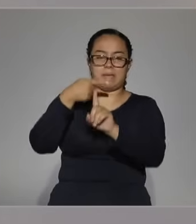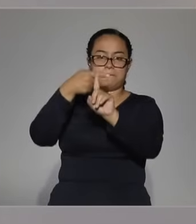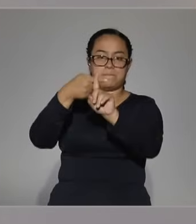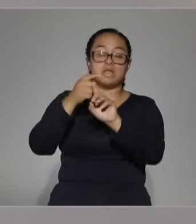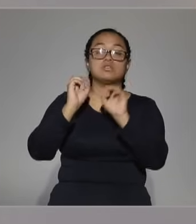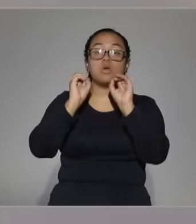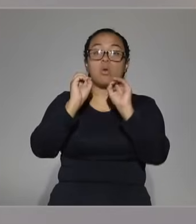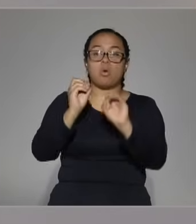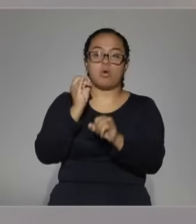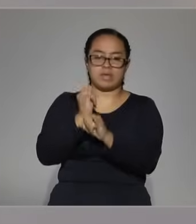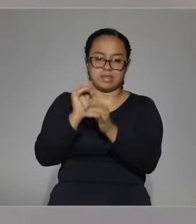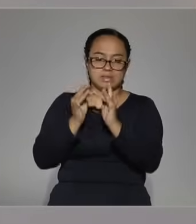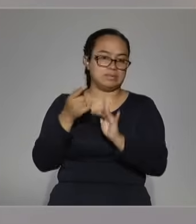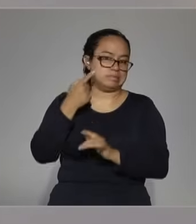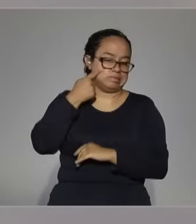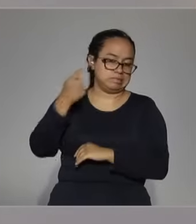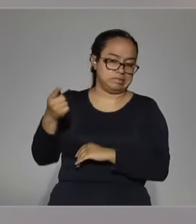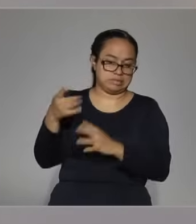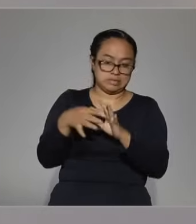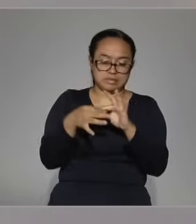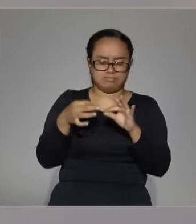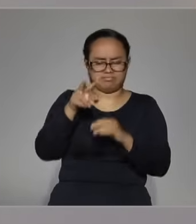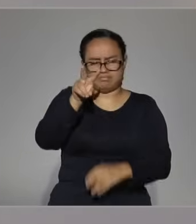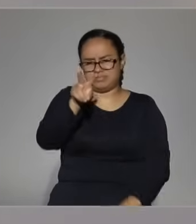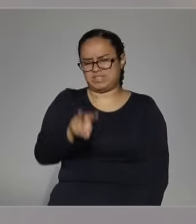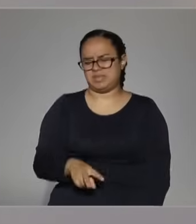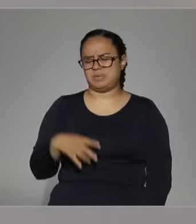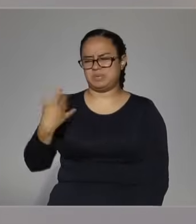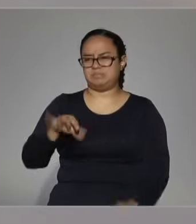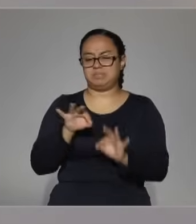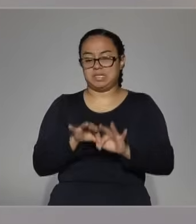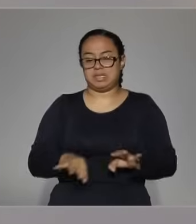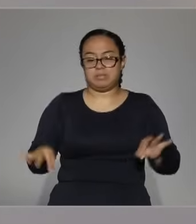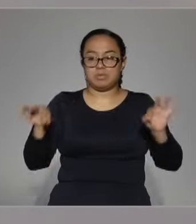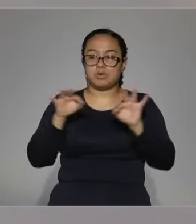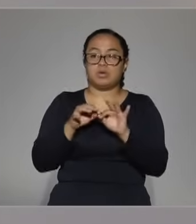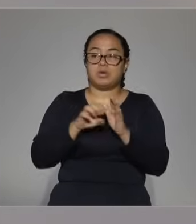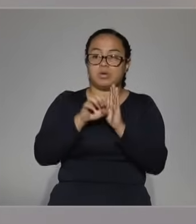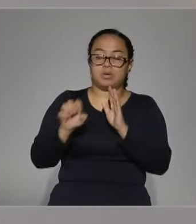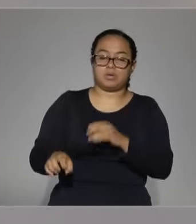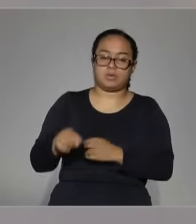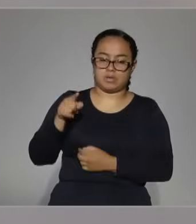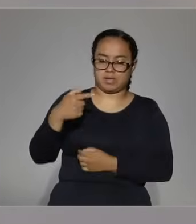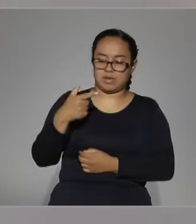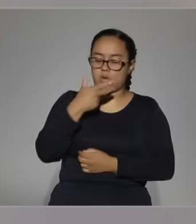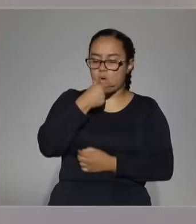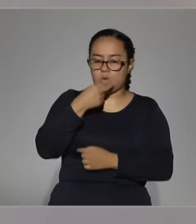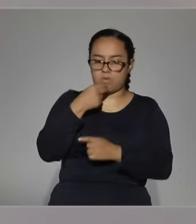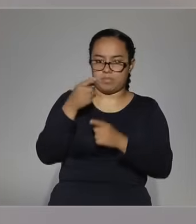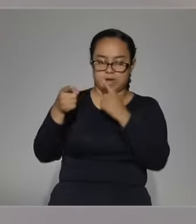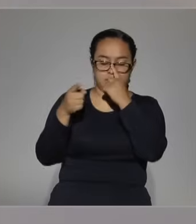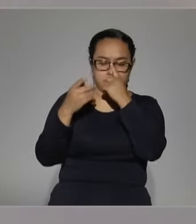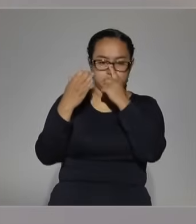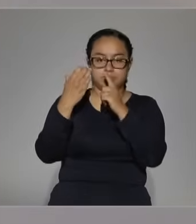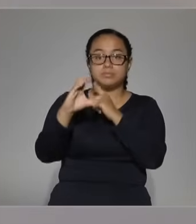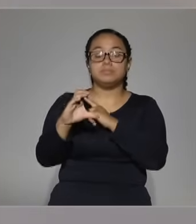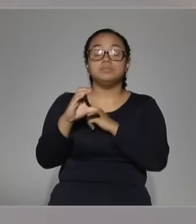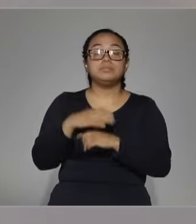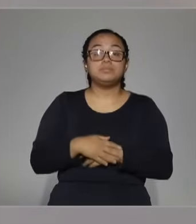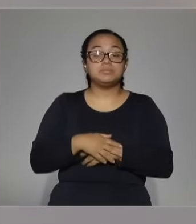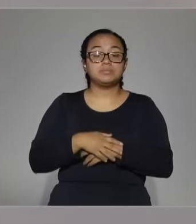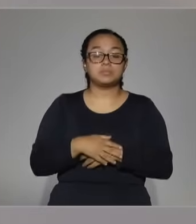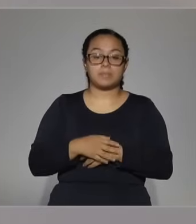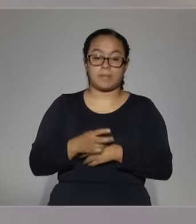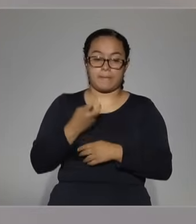sociales, ponga mucha atención a lo que él dice porque es de verdad fundamental. Por ejemplo, Guillermo Pérez, que está poniendo mucha atención, nos dice, como parte de